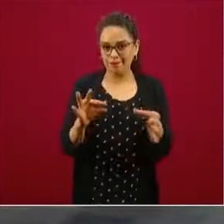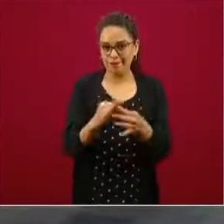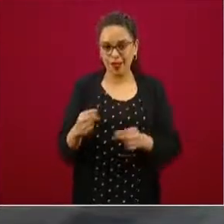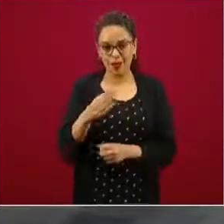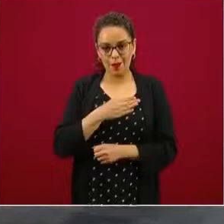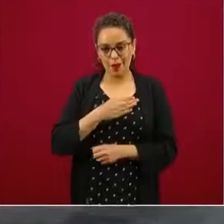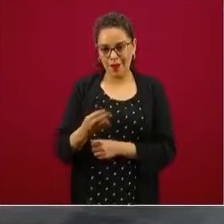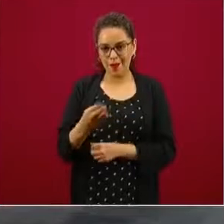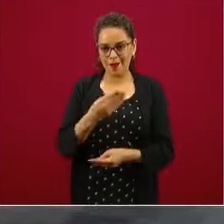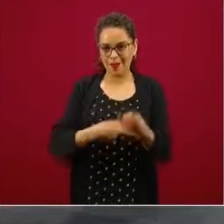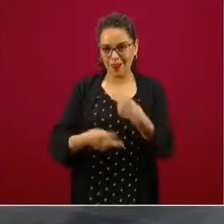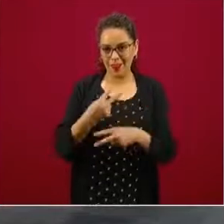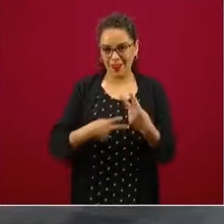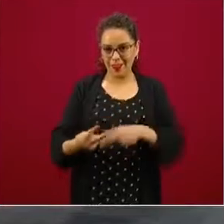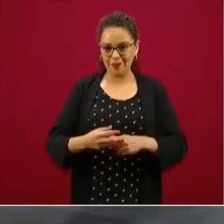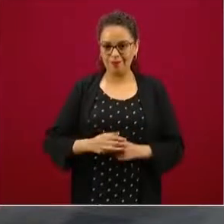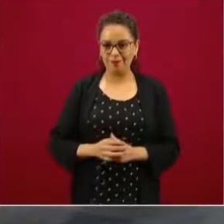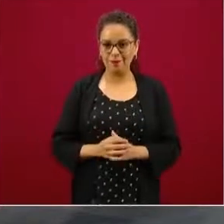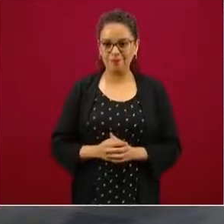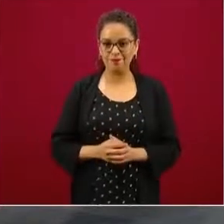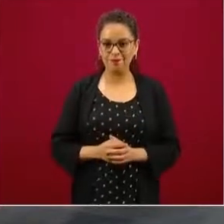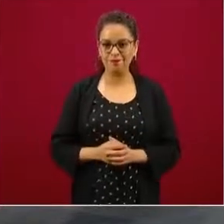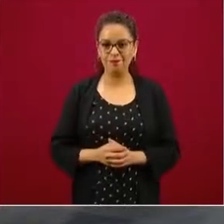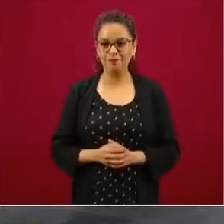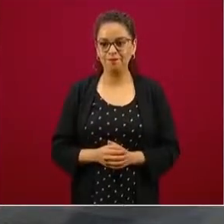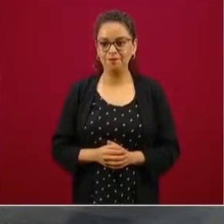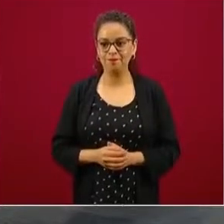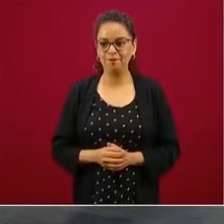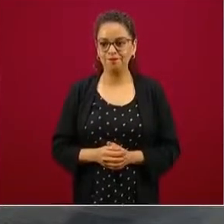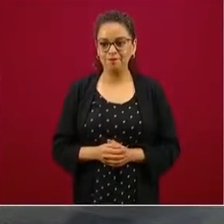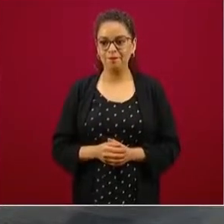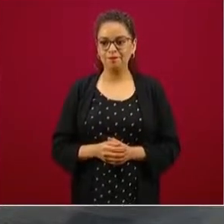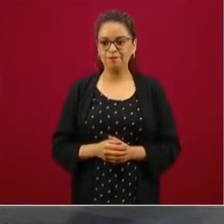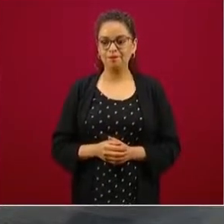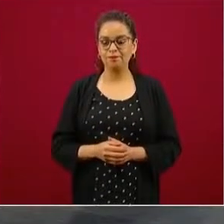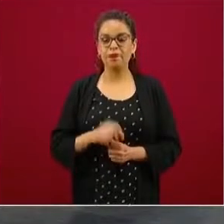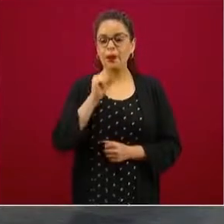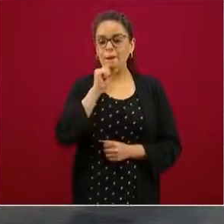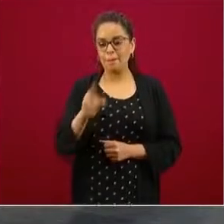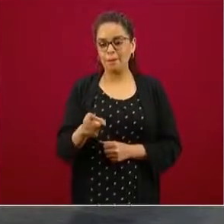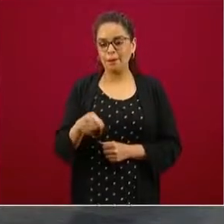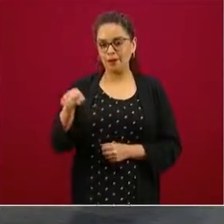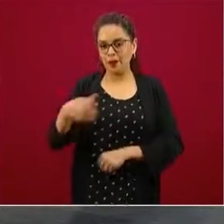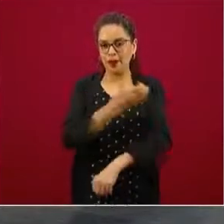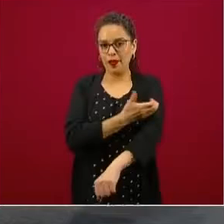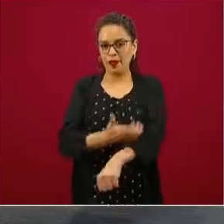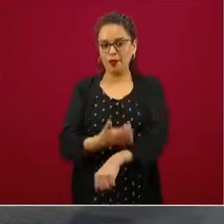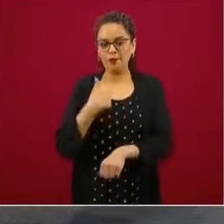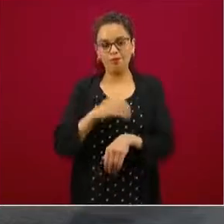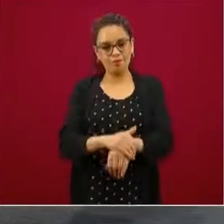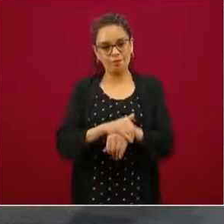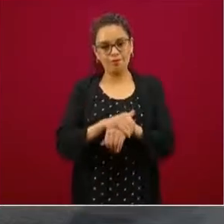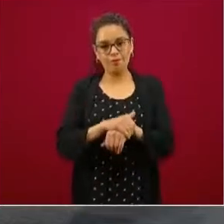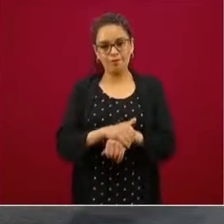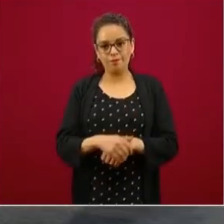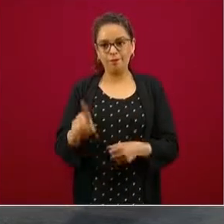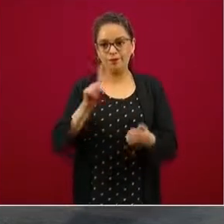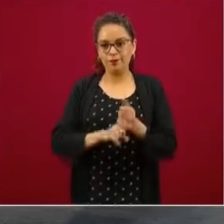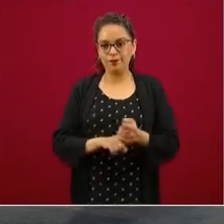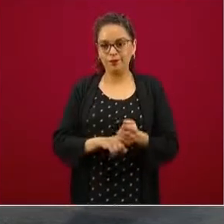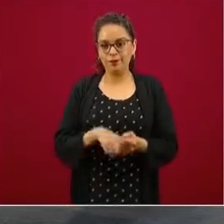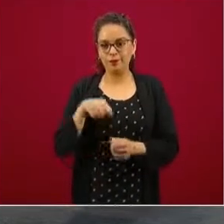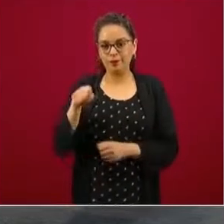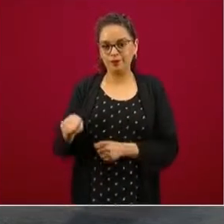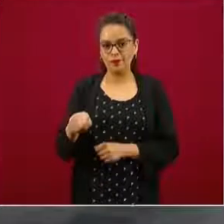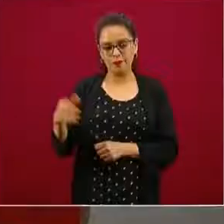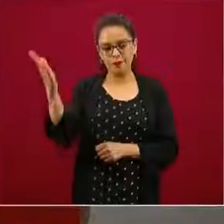gusto. Gracias. Y nos acompaña también, desde luego, nuestro querido amigo y miembro del sector salud y del sector seguridad social, es nada menos